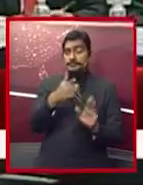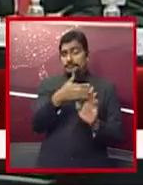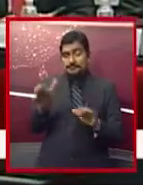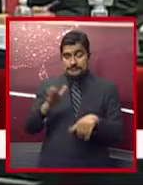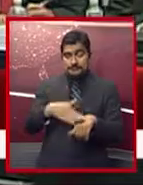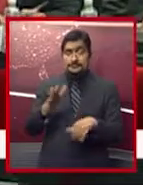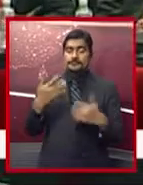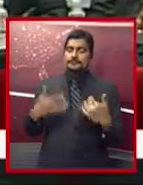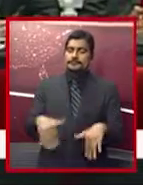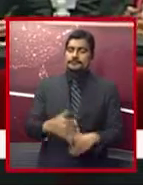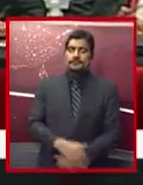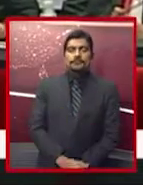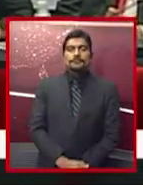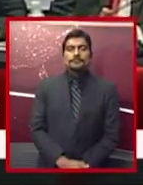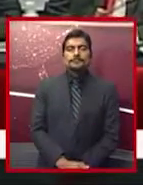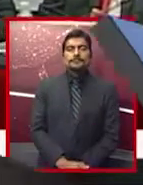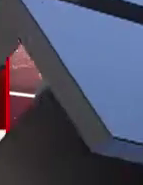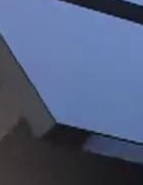pesos.